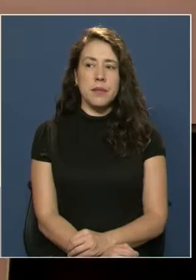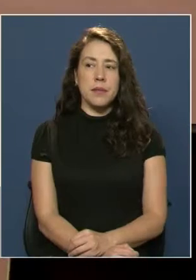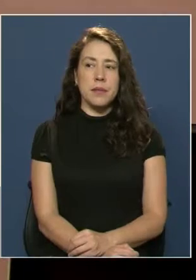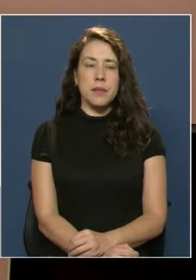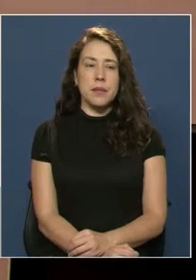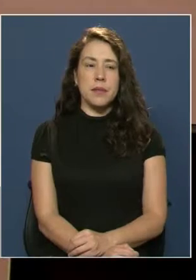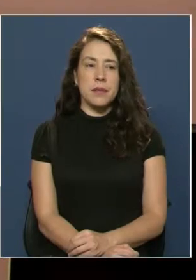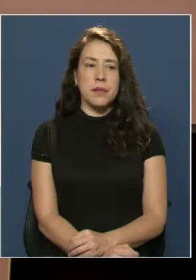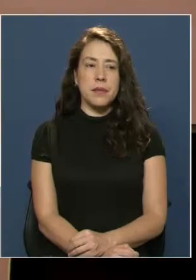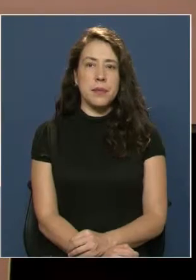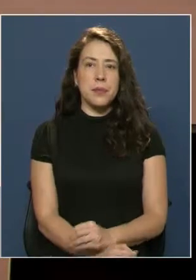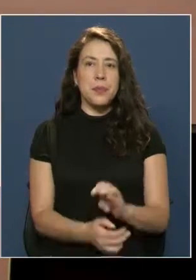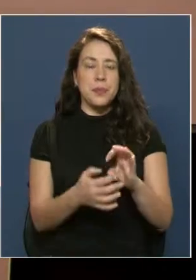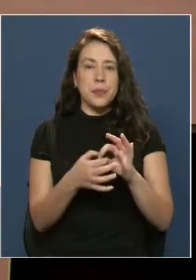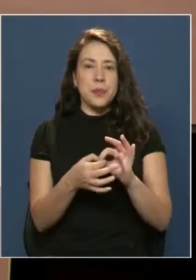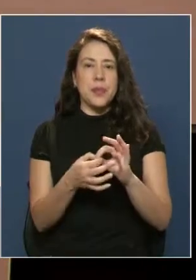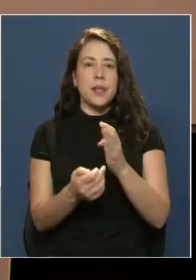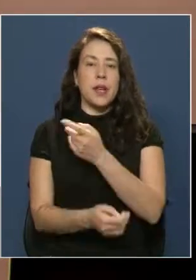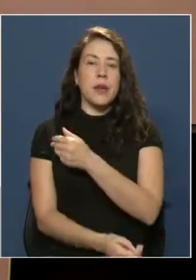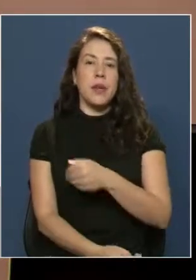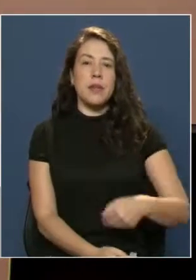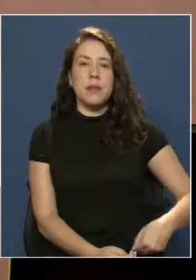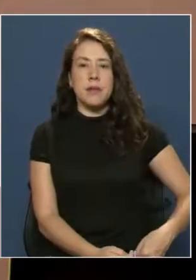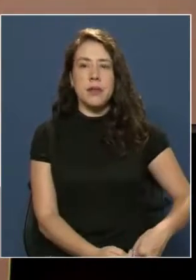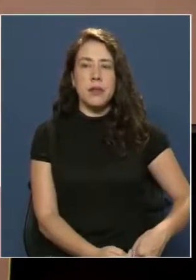Muchas gracias, presidente.